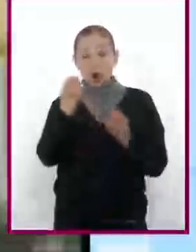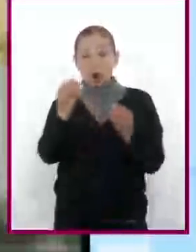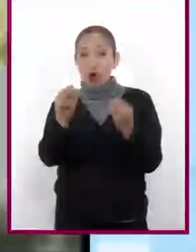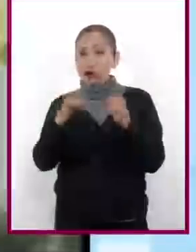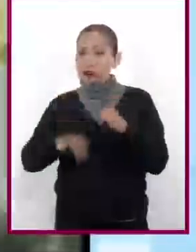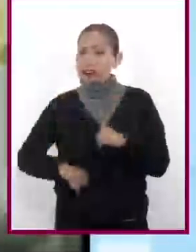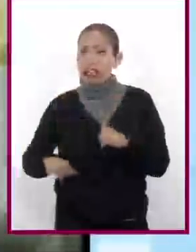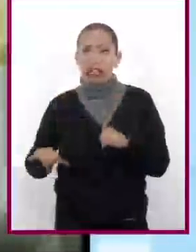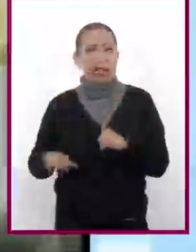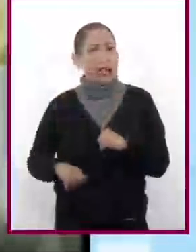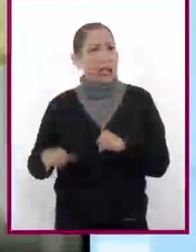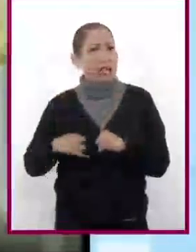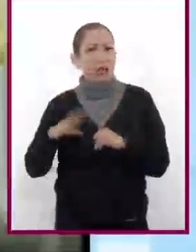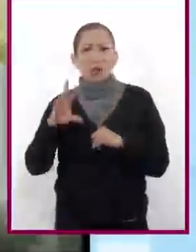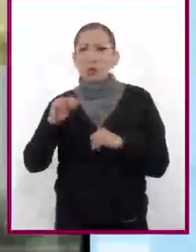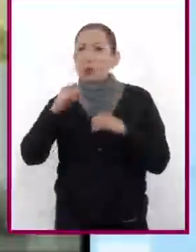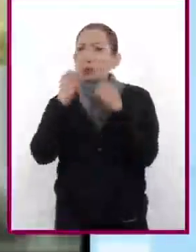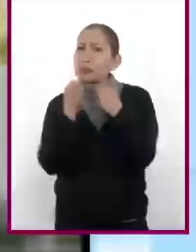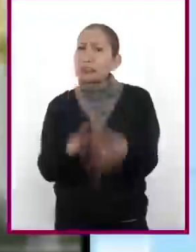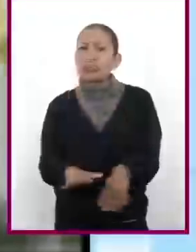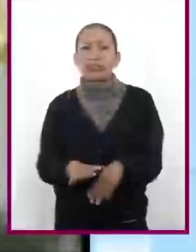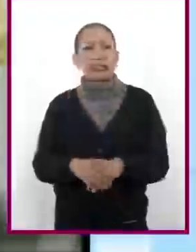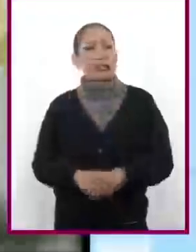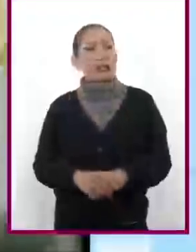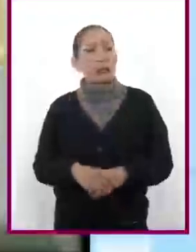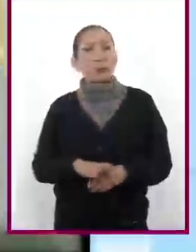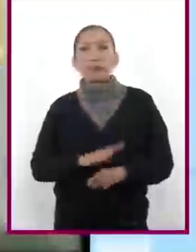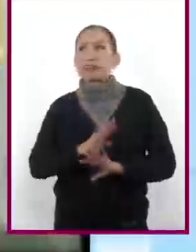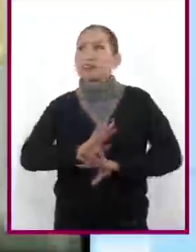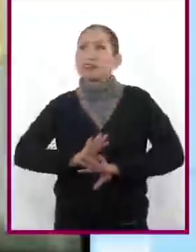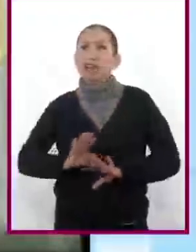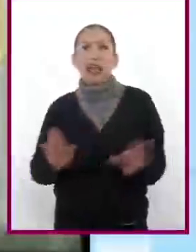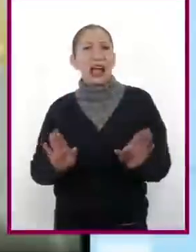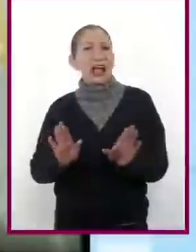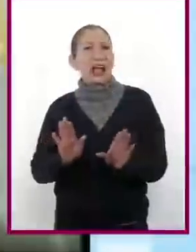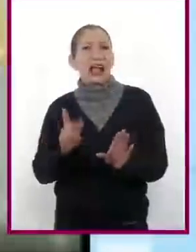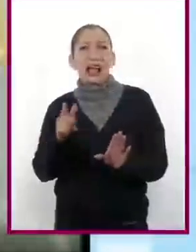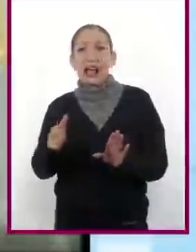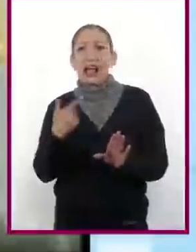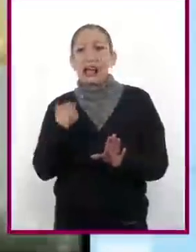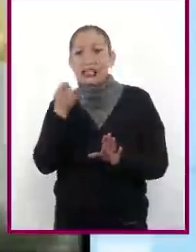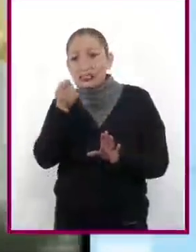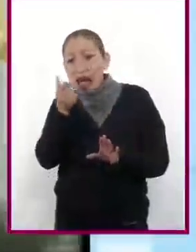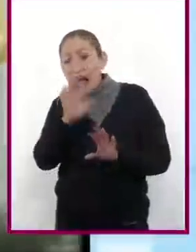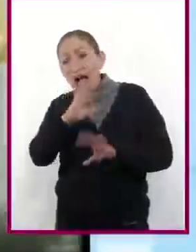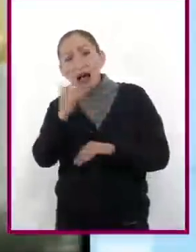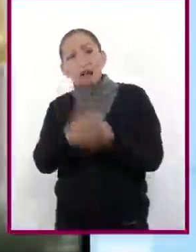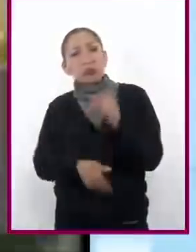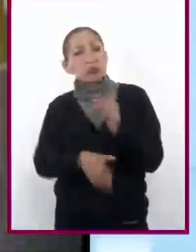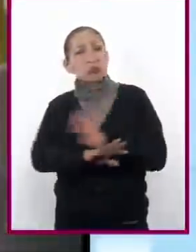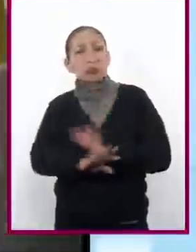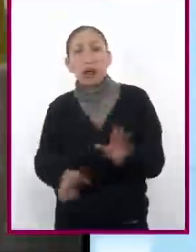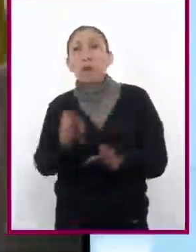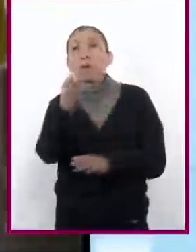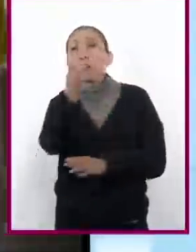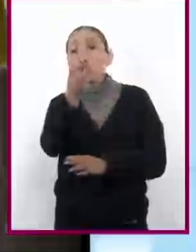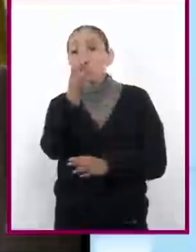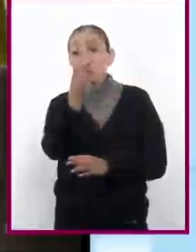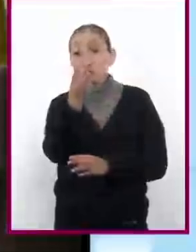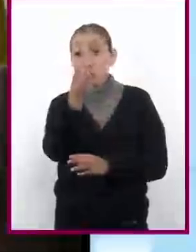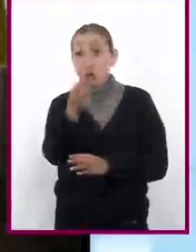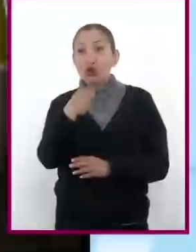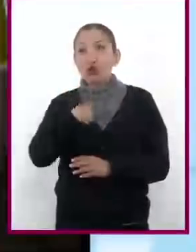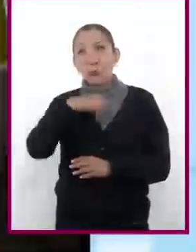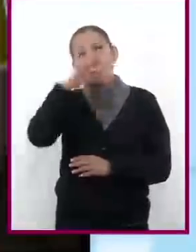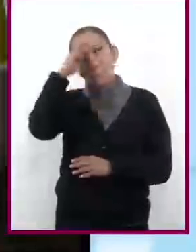mucho interés en que no se pierda porque ya está en estado de extinción. Es por eso que